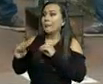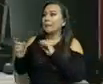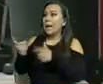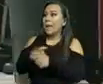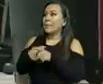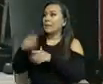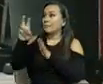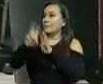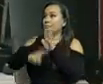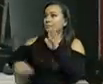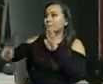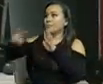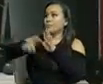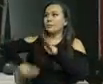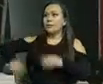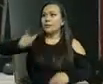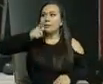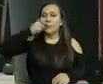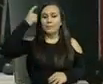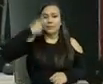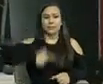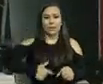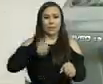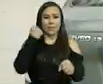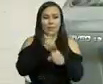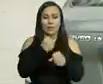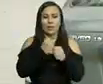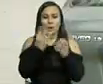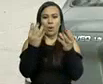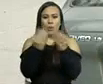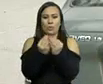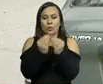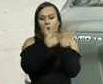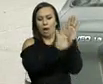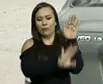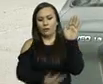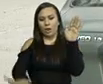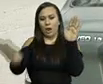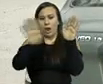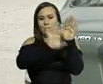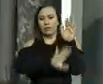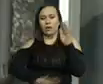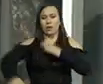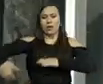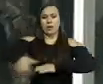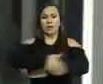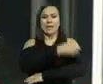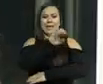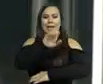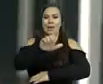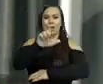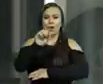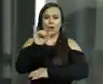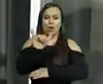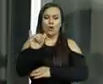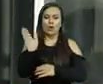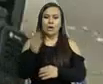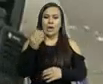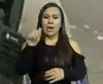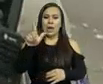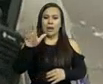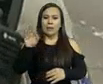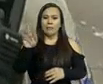evacuando a los usuarios a todo el personal que se encontraba elaborando ya se ocurrió en las calles eloy alfaro y el oro en el sur de guayaquil